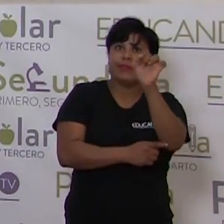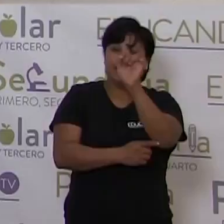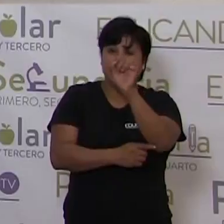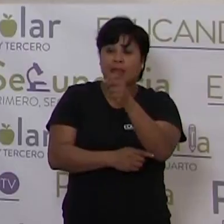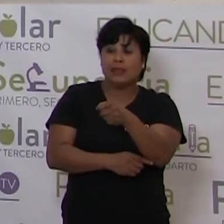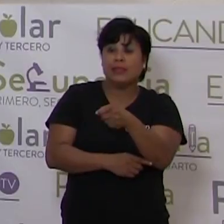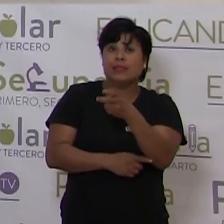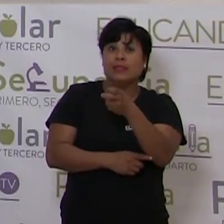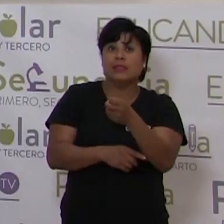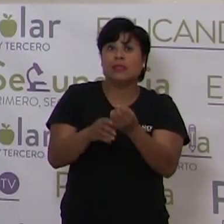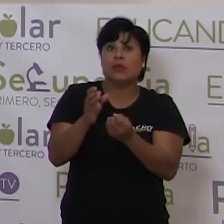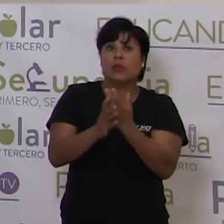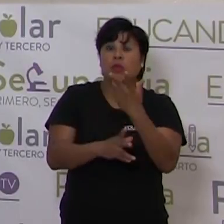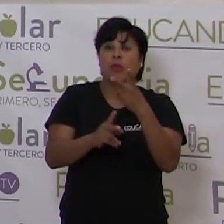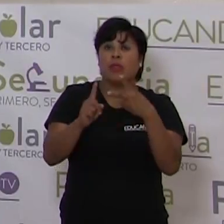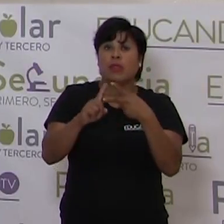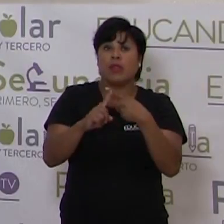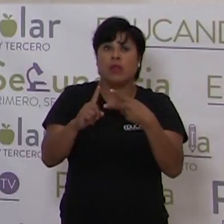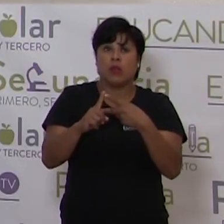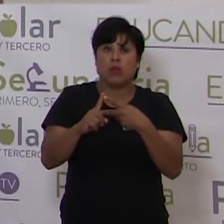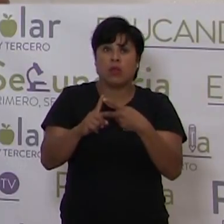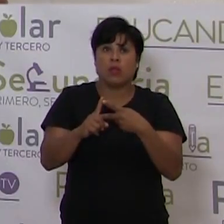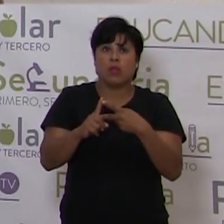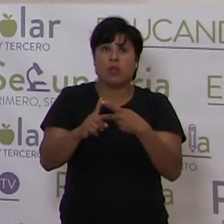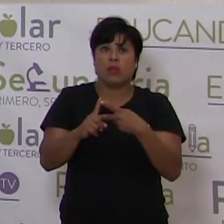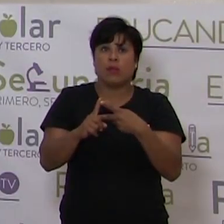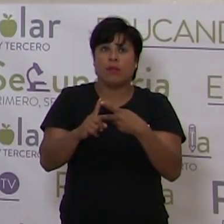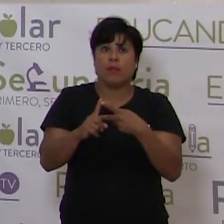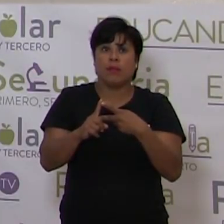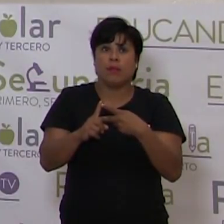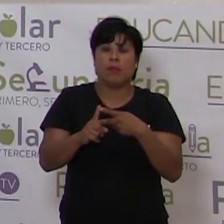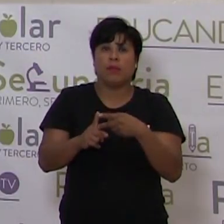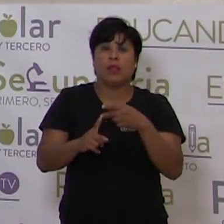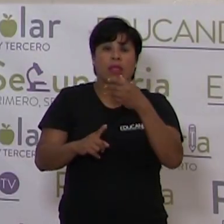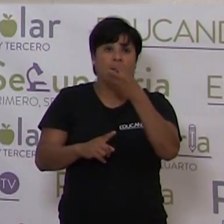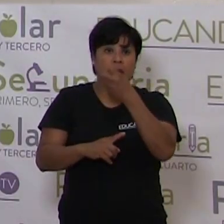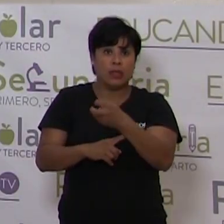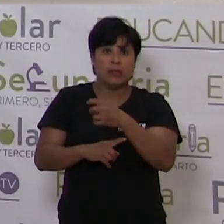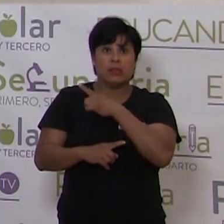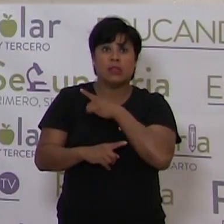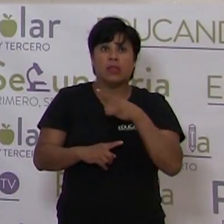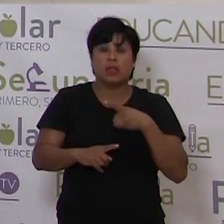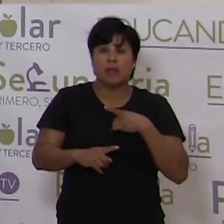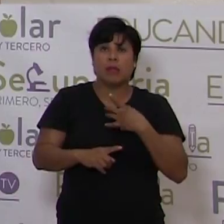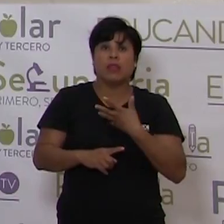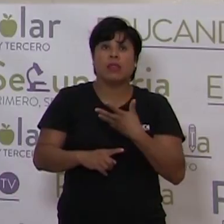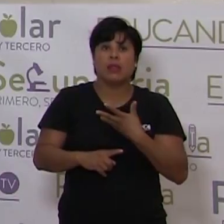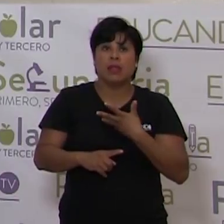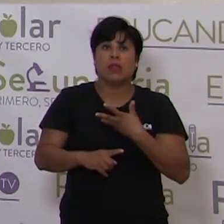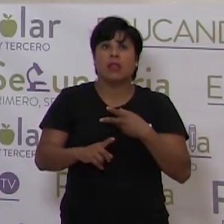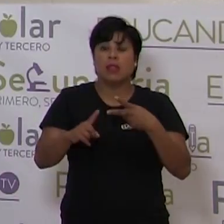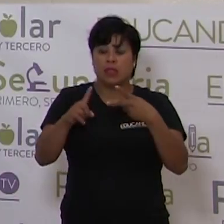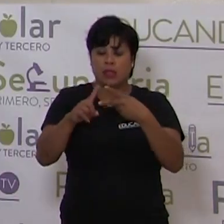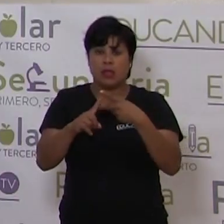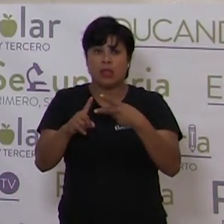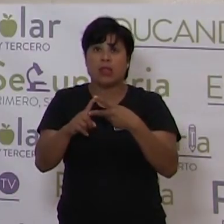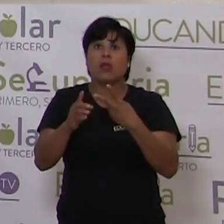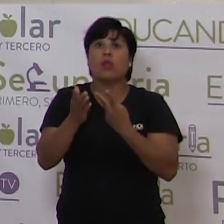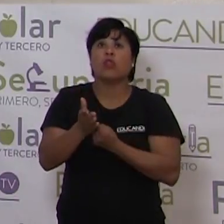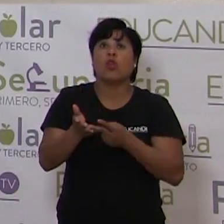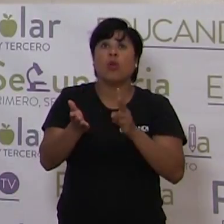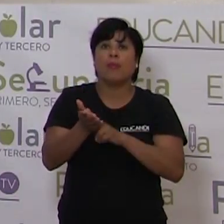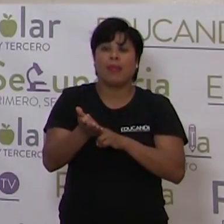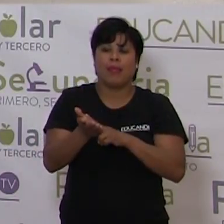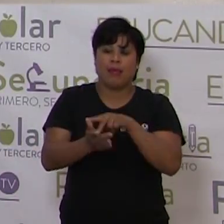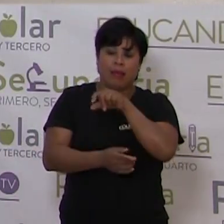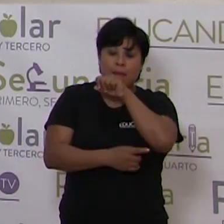nuevo triángulo. Y nos tiene que dar un triángulo que es el doble que